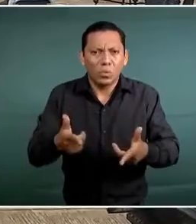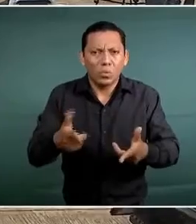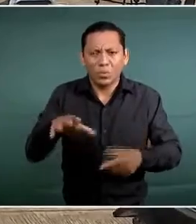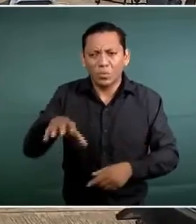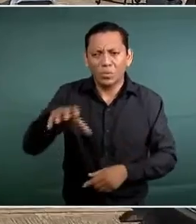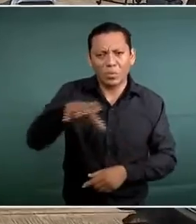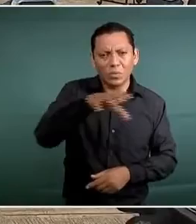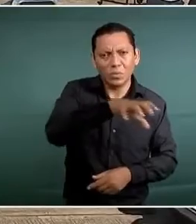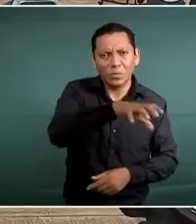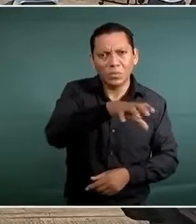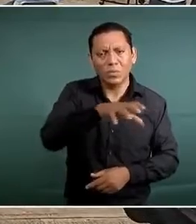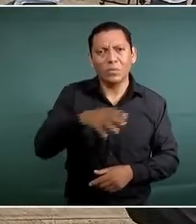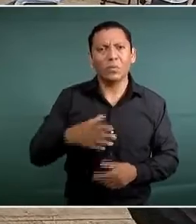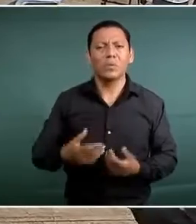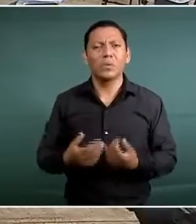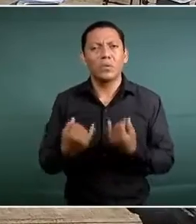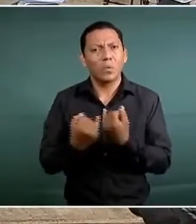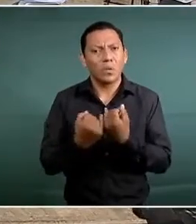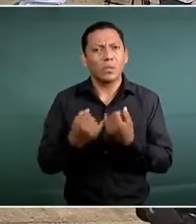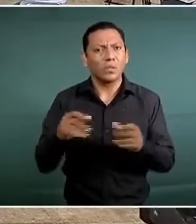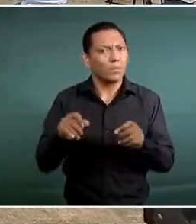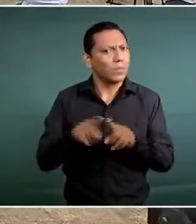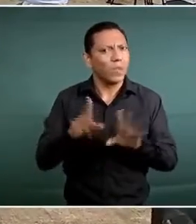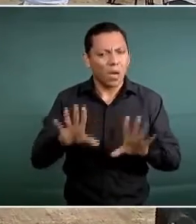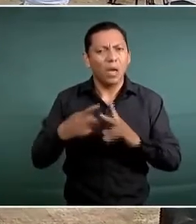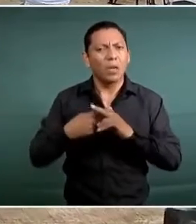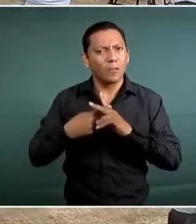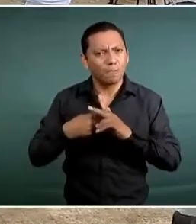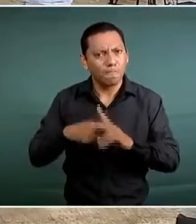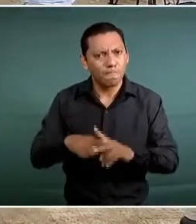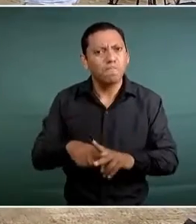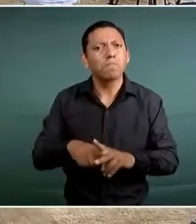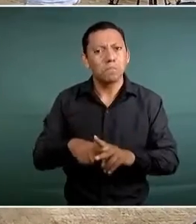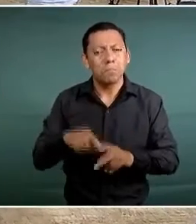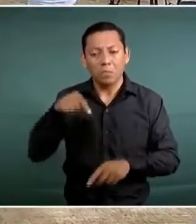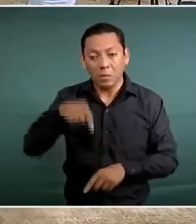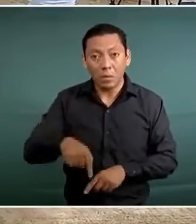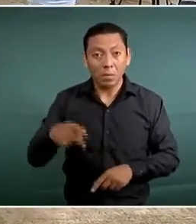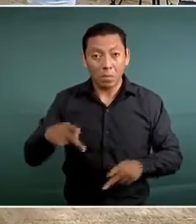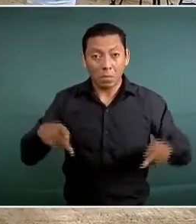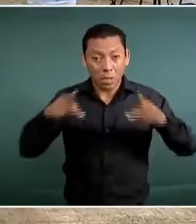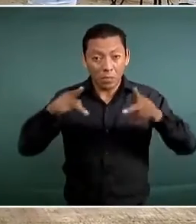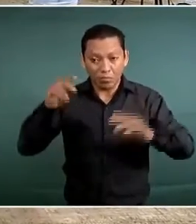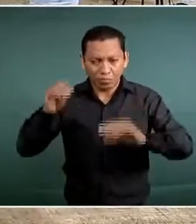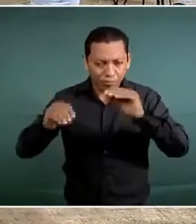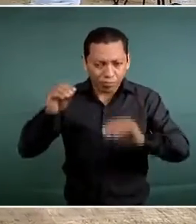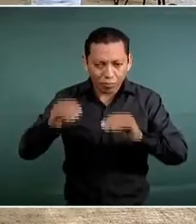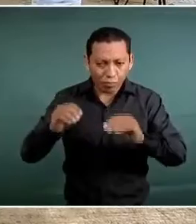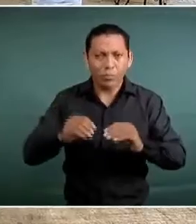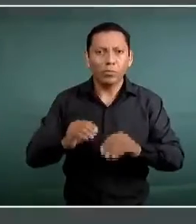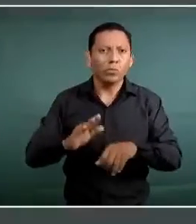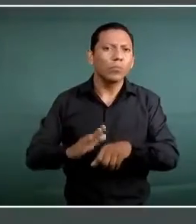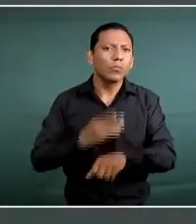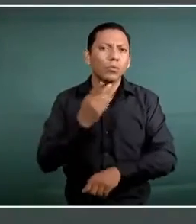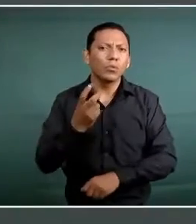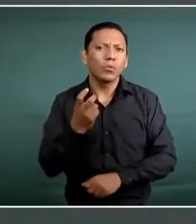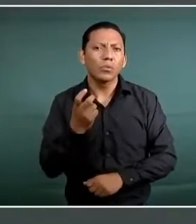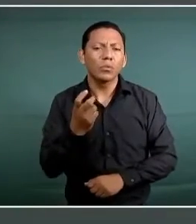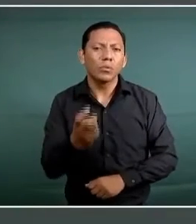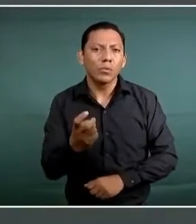y también ya estamos empezando aquí en Palenque. Por eso,